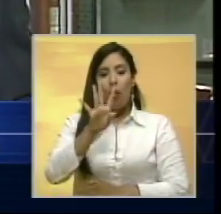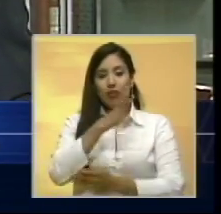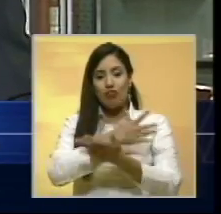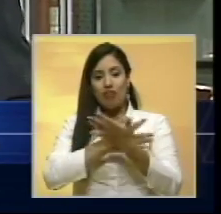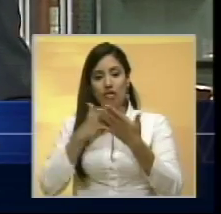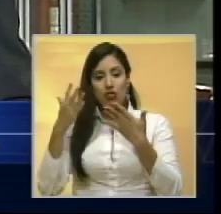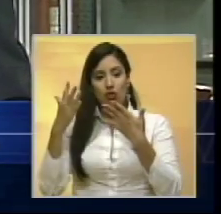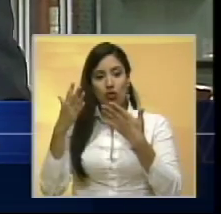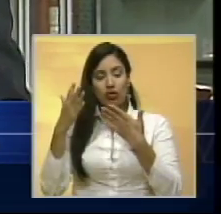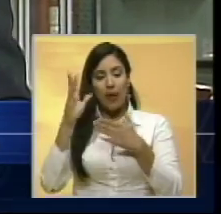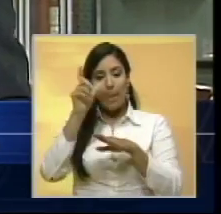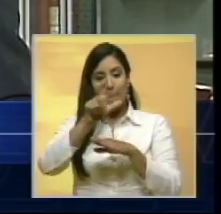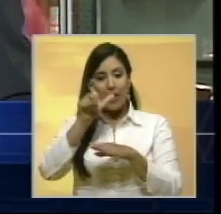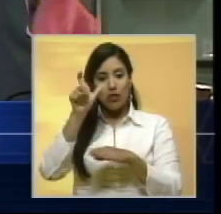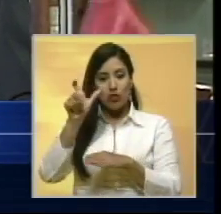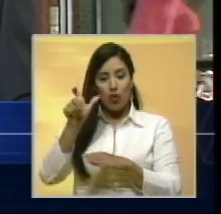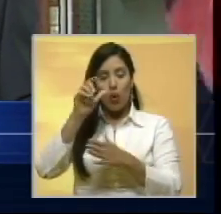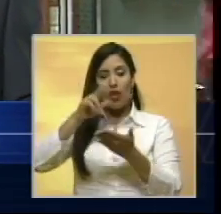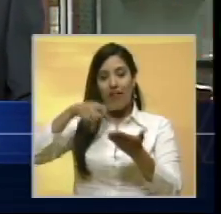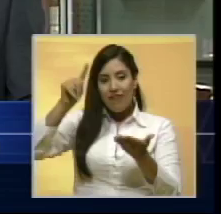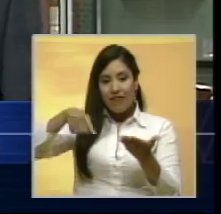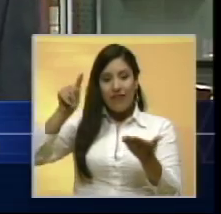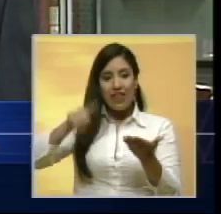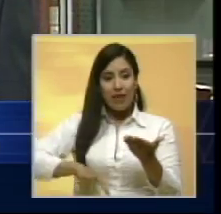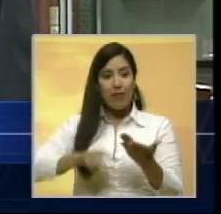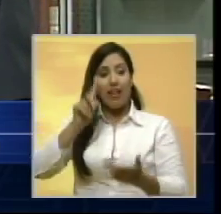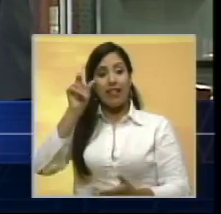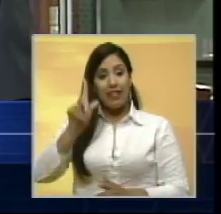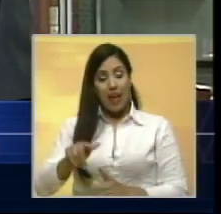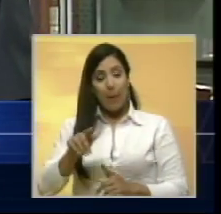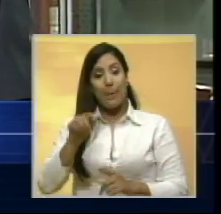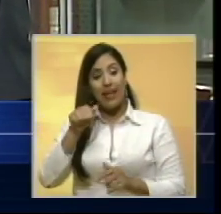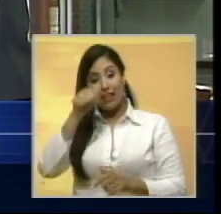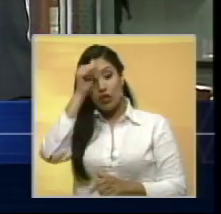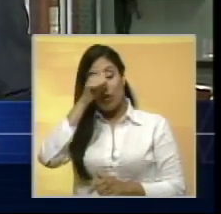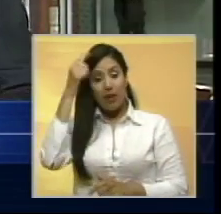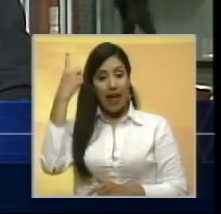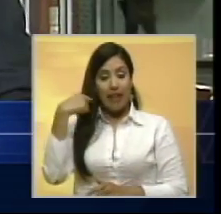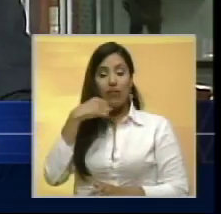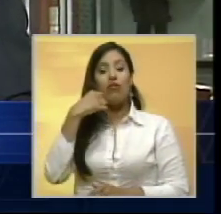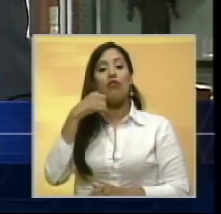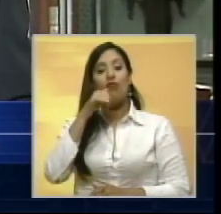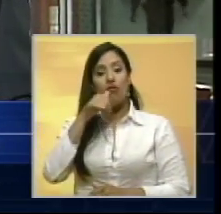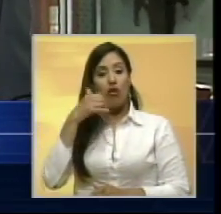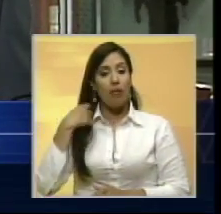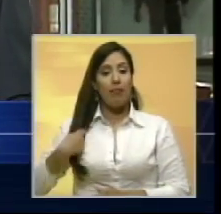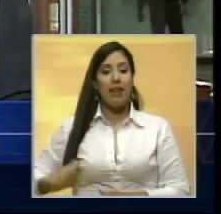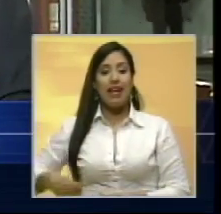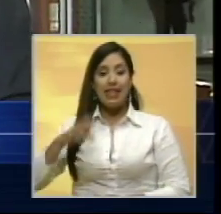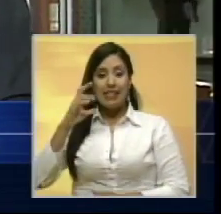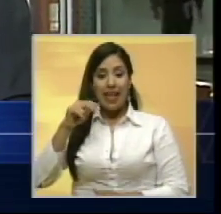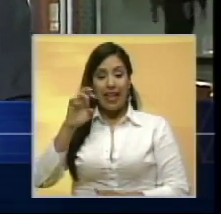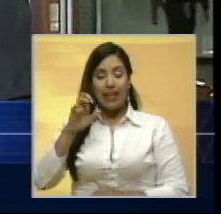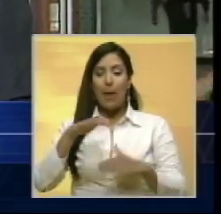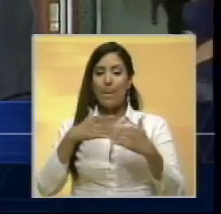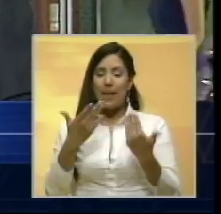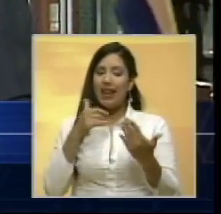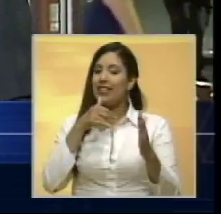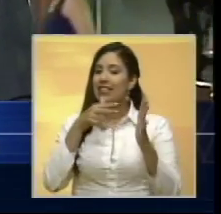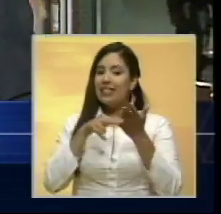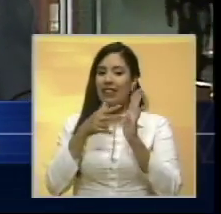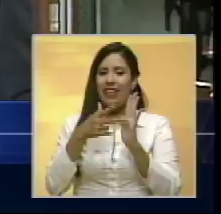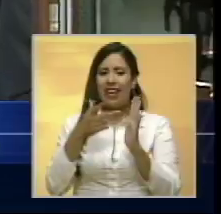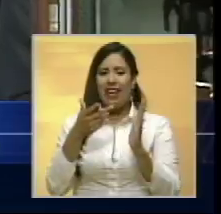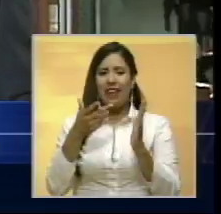millones de manifestaciones de voluntad. También este domingo se pronunció el CNE, emitió otro comunicado, esta vez para referirse